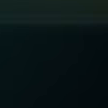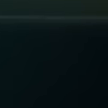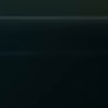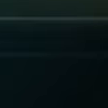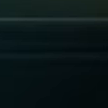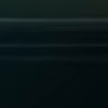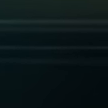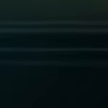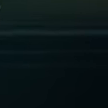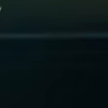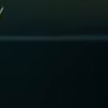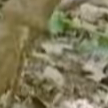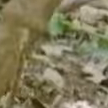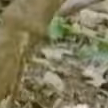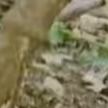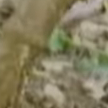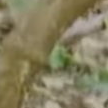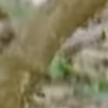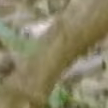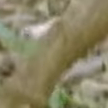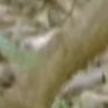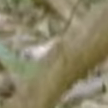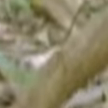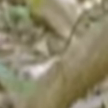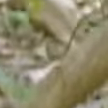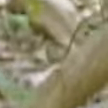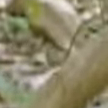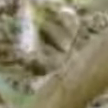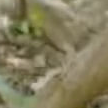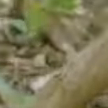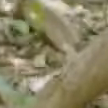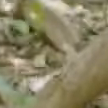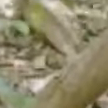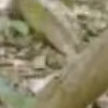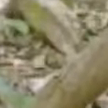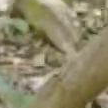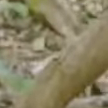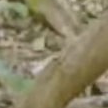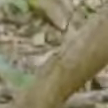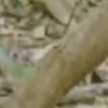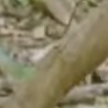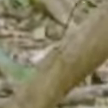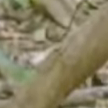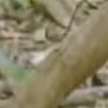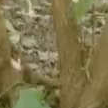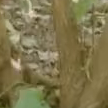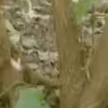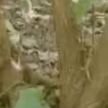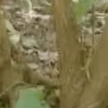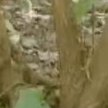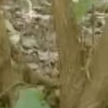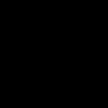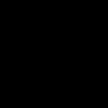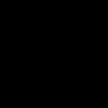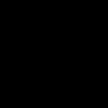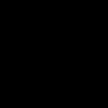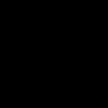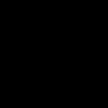abril a las 9:30 de la noche y el sábado 2 de mayo a las 7 de la mañana y 3:30 de la